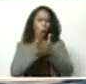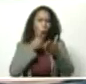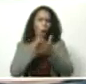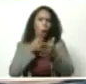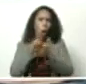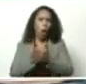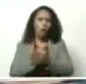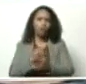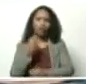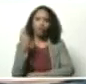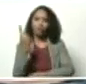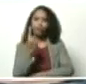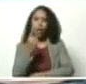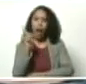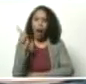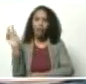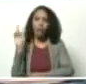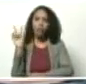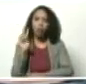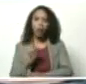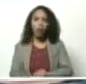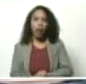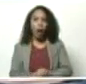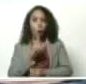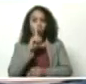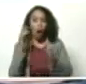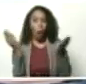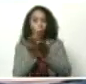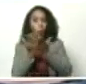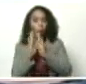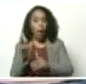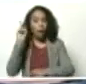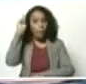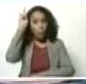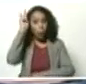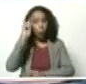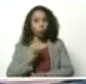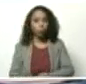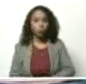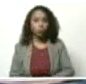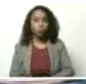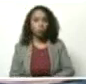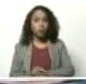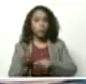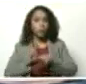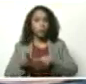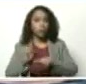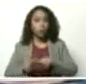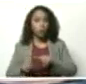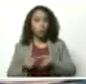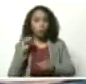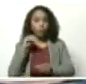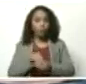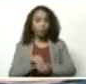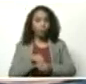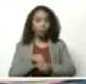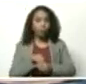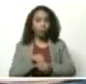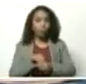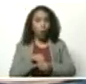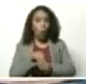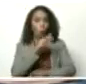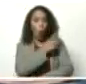por solo ser venezolano en un colegio en Lima, Perú y el niño ha estado hospitalizado,